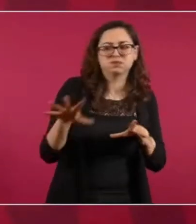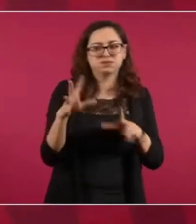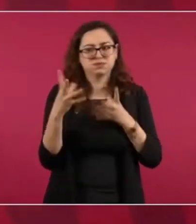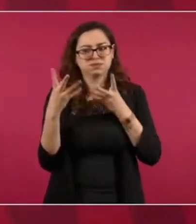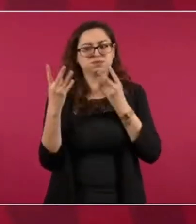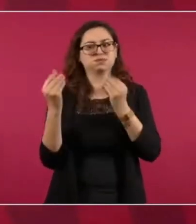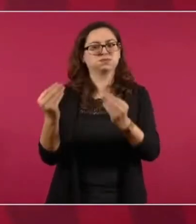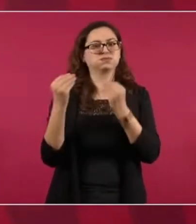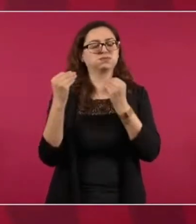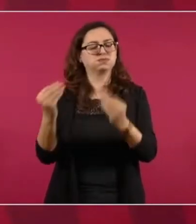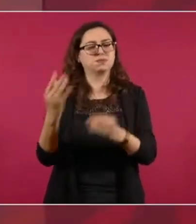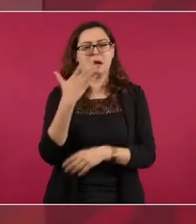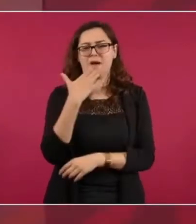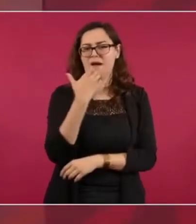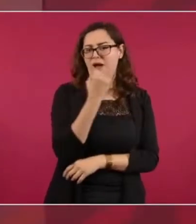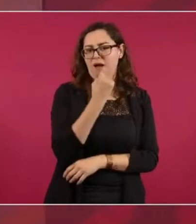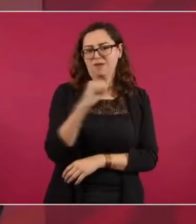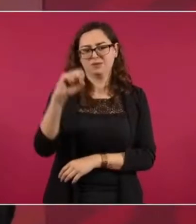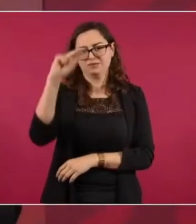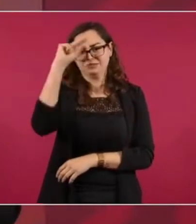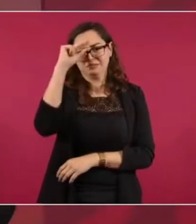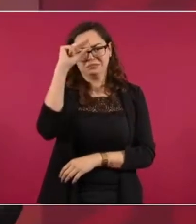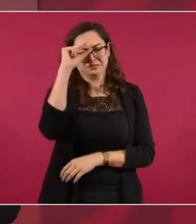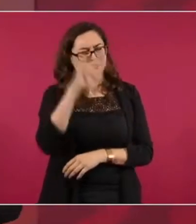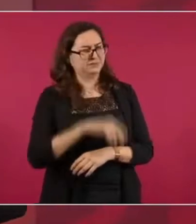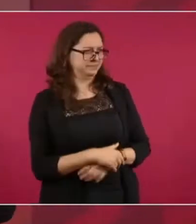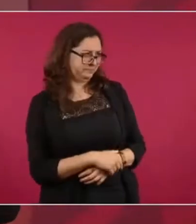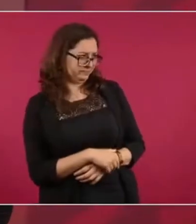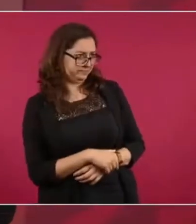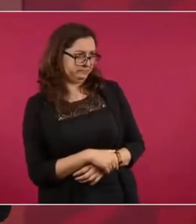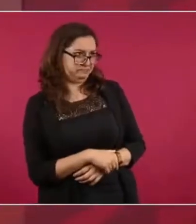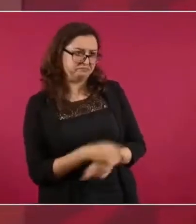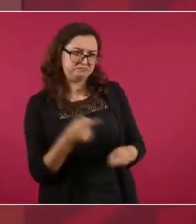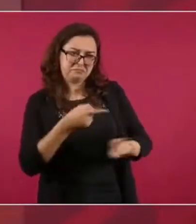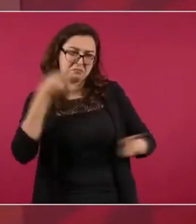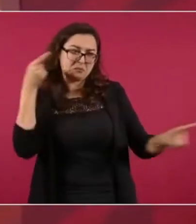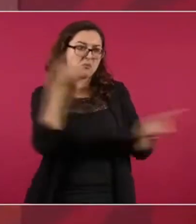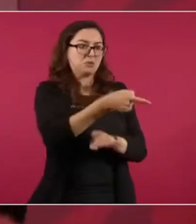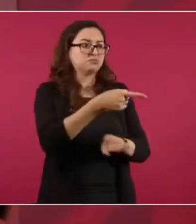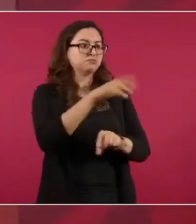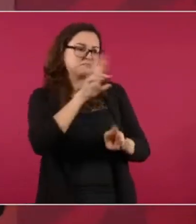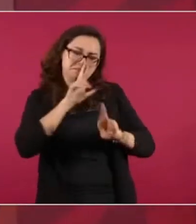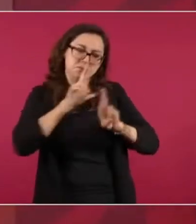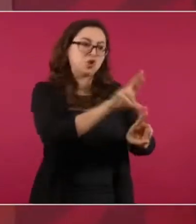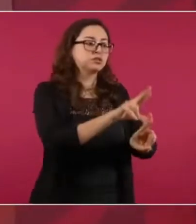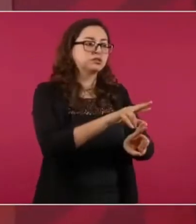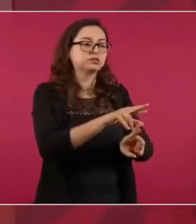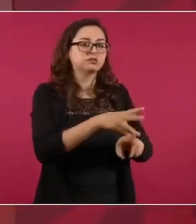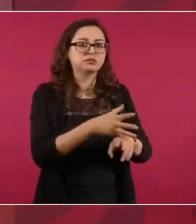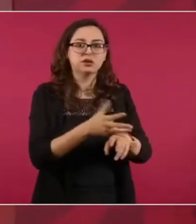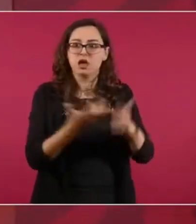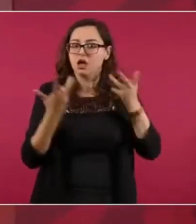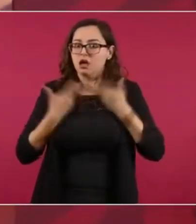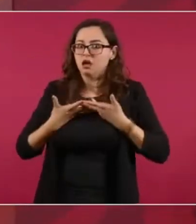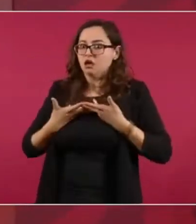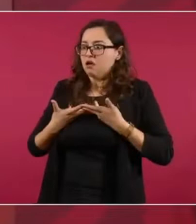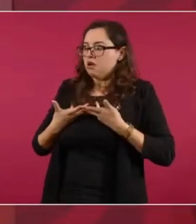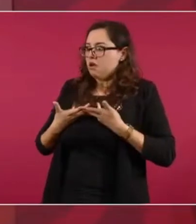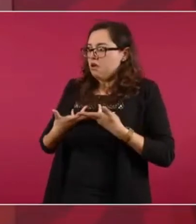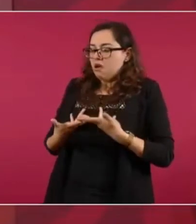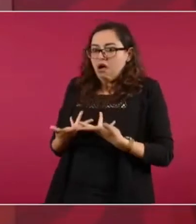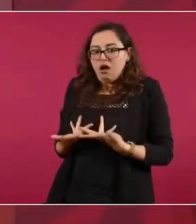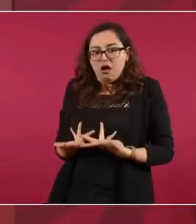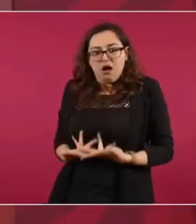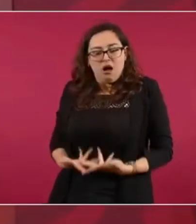imaginación y talento, les contesta y los pone en su lugar. ¿Cómo se